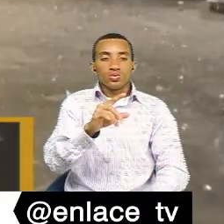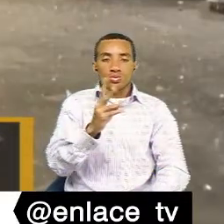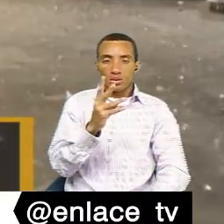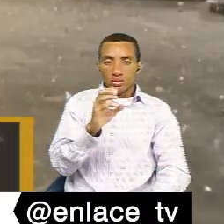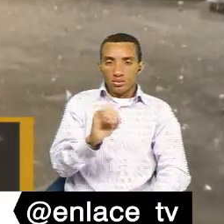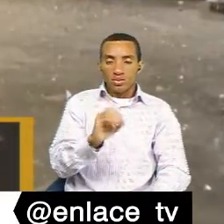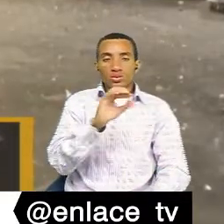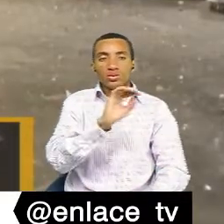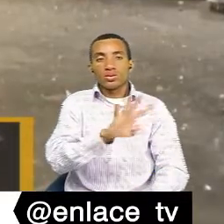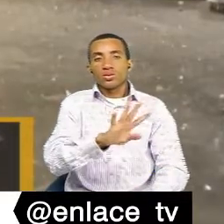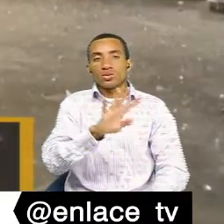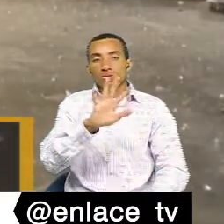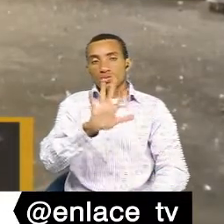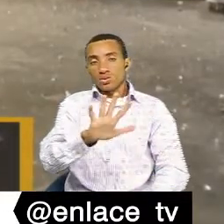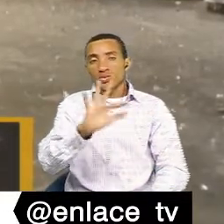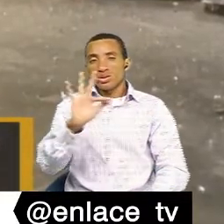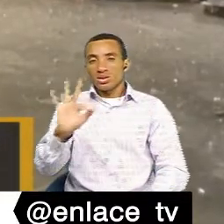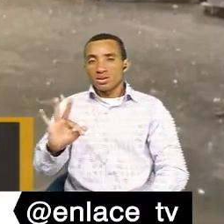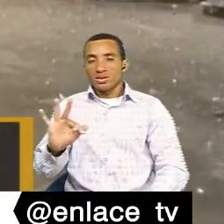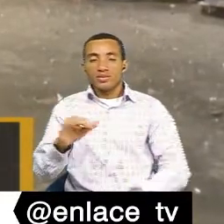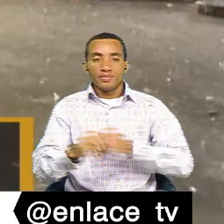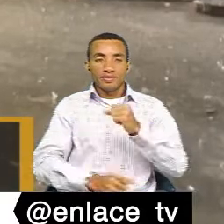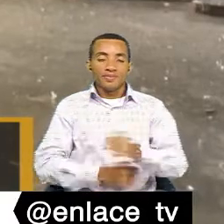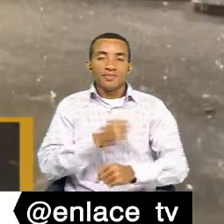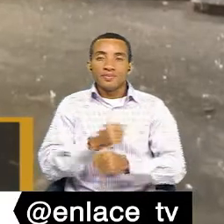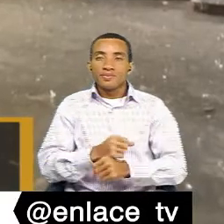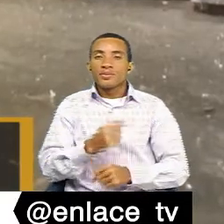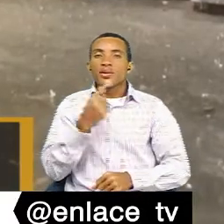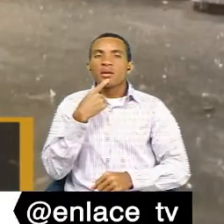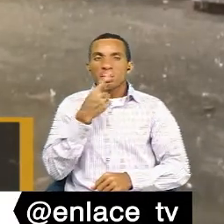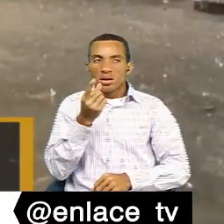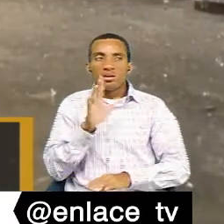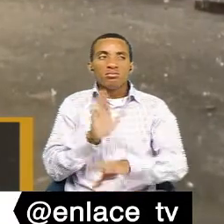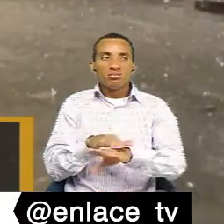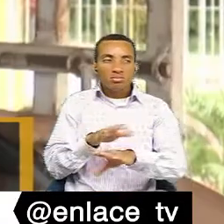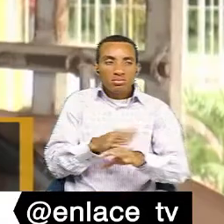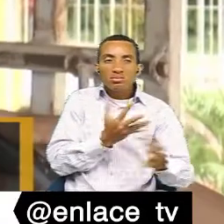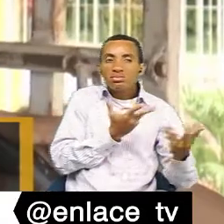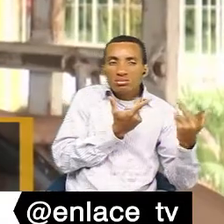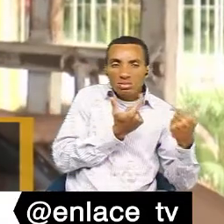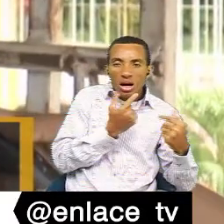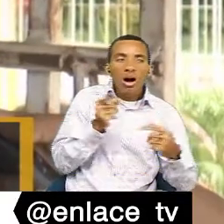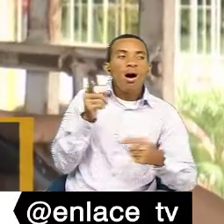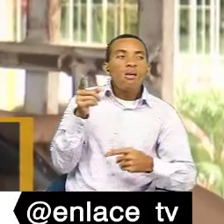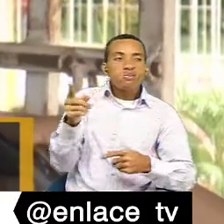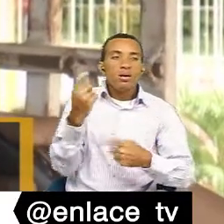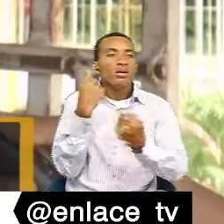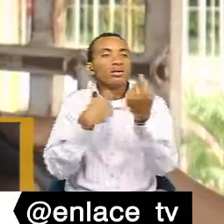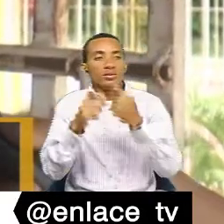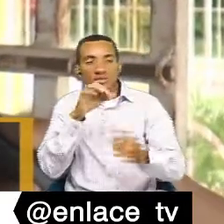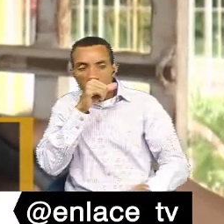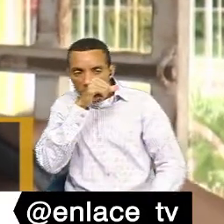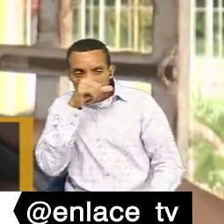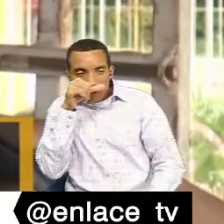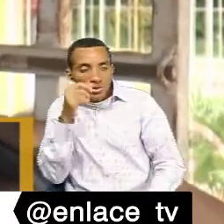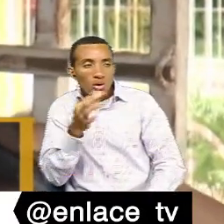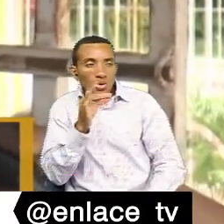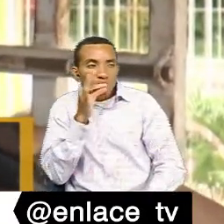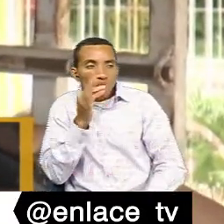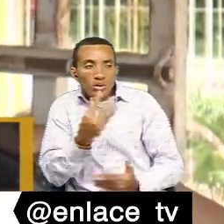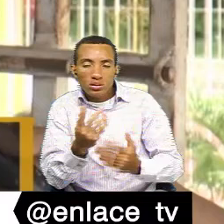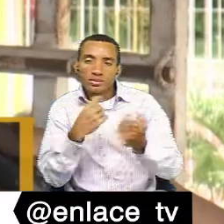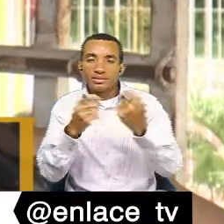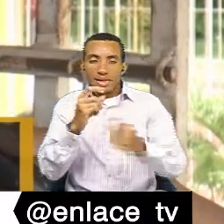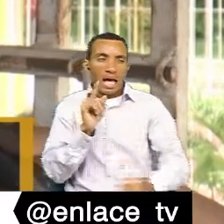ellos, dijeron que porque habían denunciado de que acá se vendían estupefacientes. Pero sorpresa para ellos,